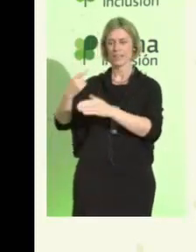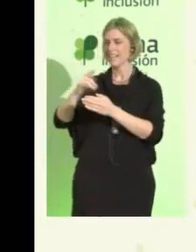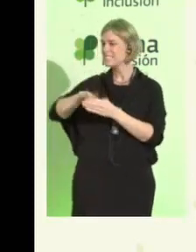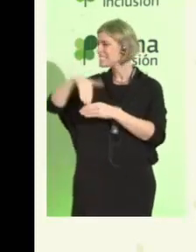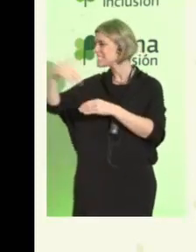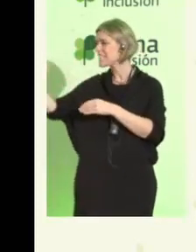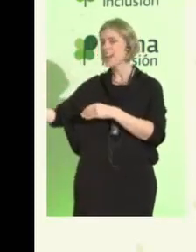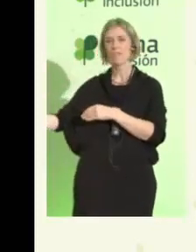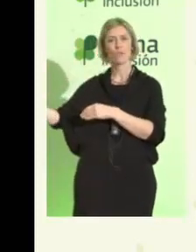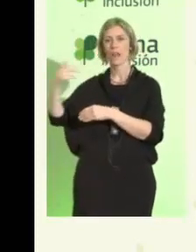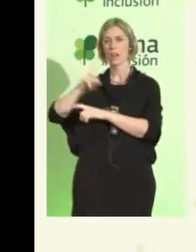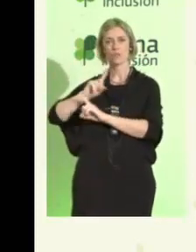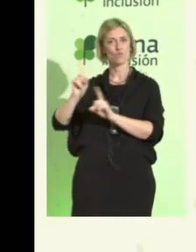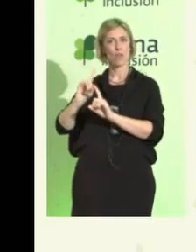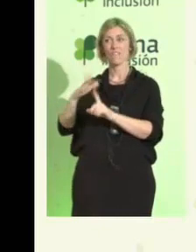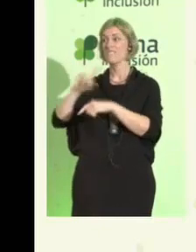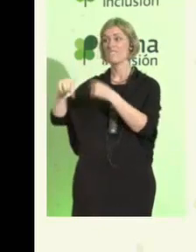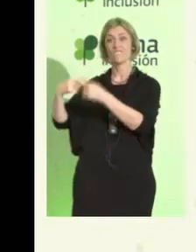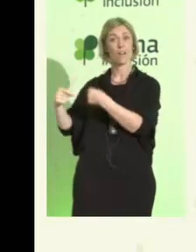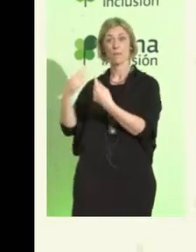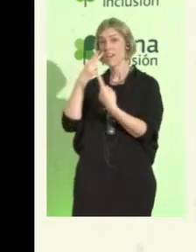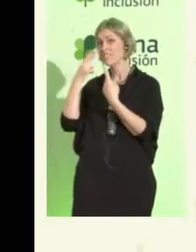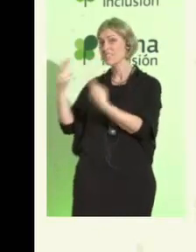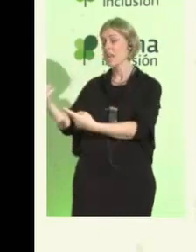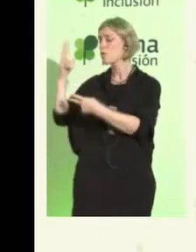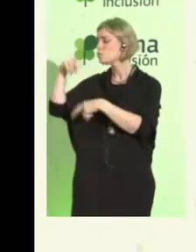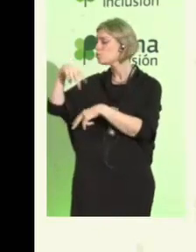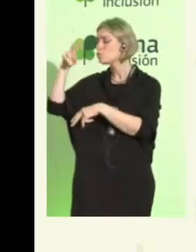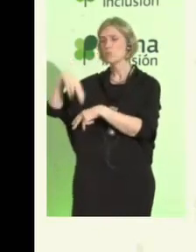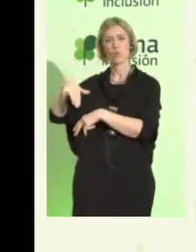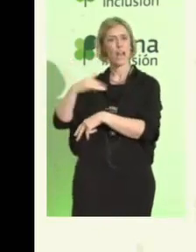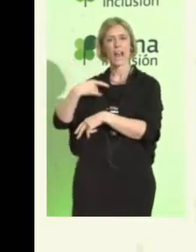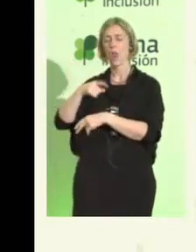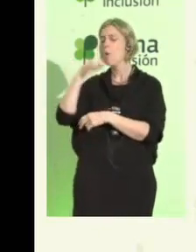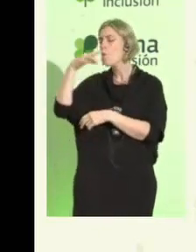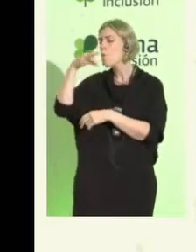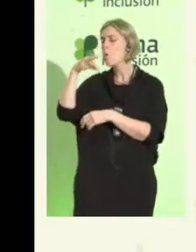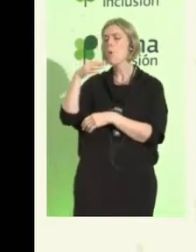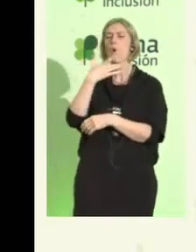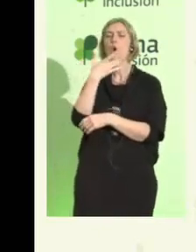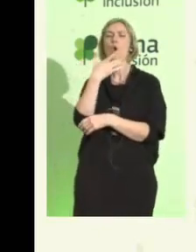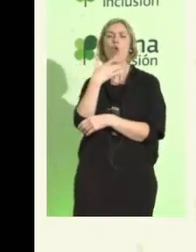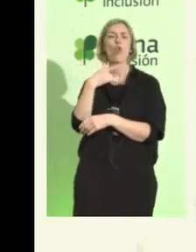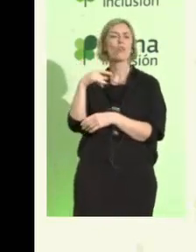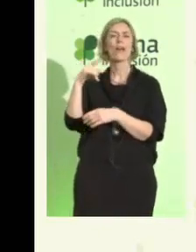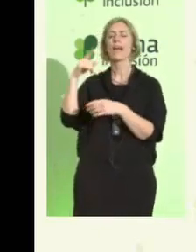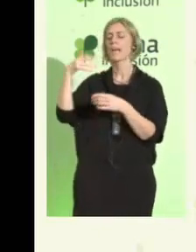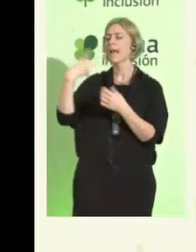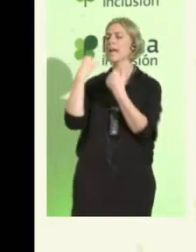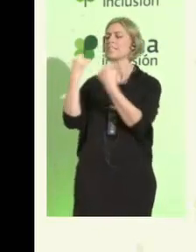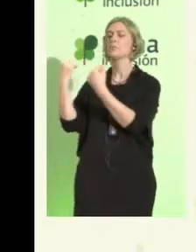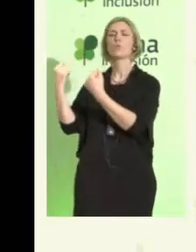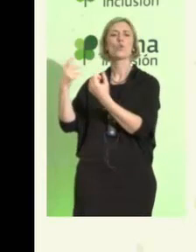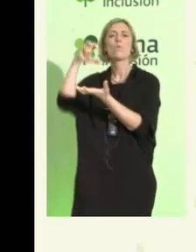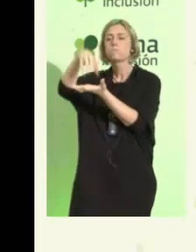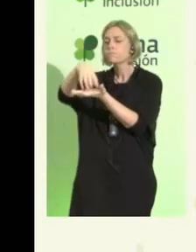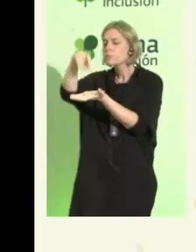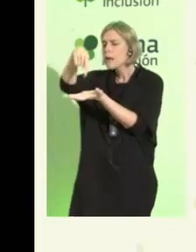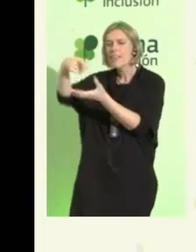40 años. Y eso era todo lo único que conocía. Y no quería salir, no quería trasladarse de allí. Así que fui a verla en